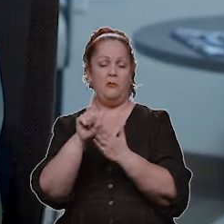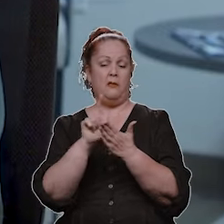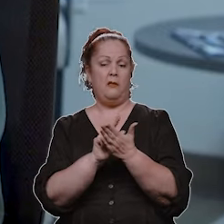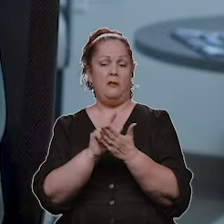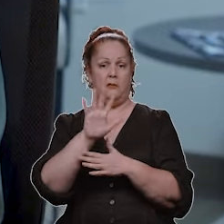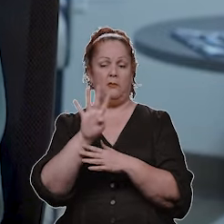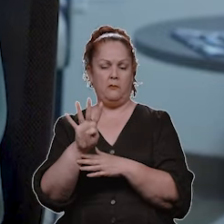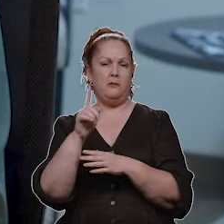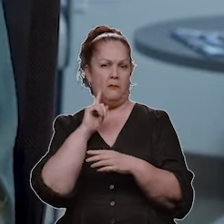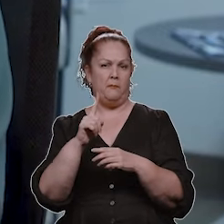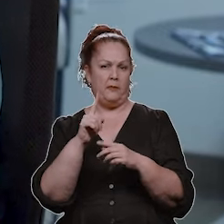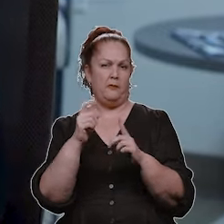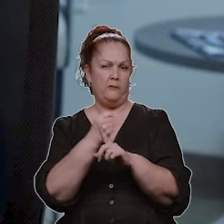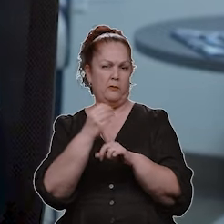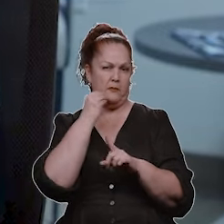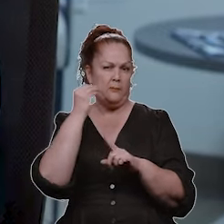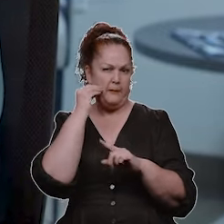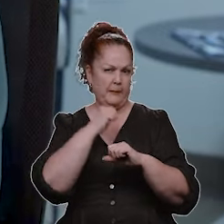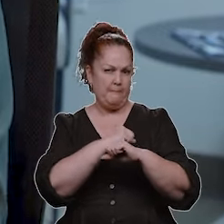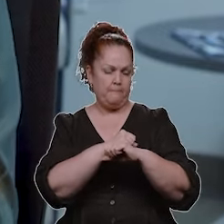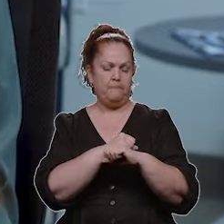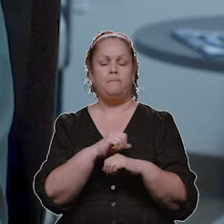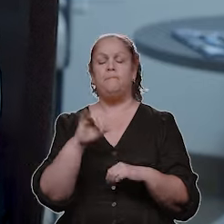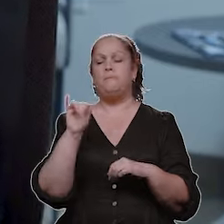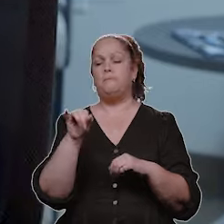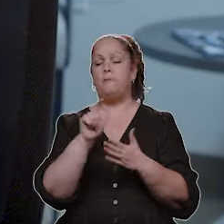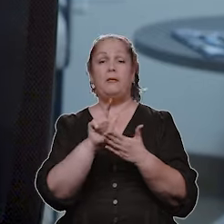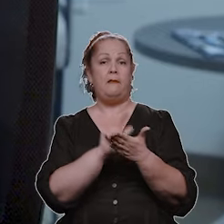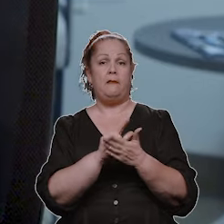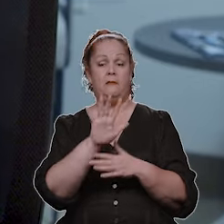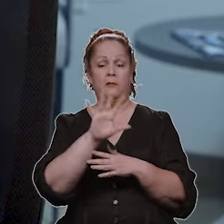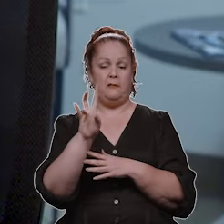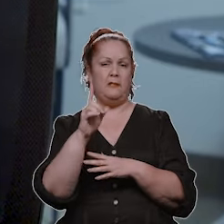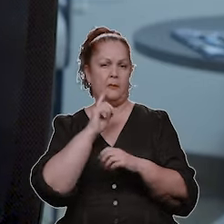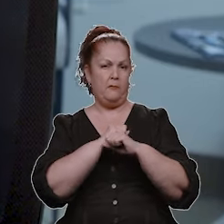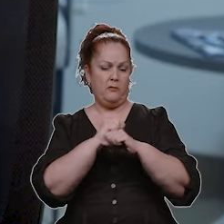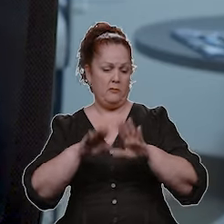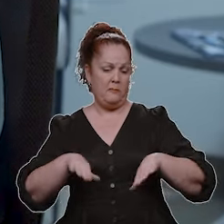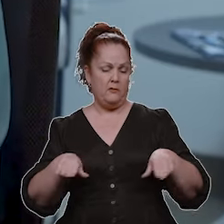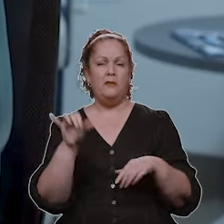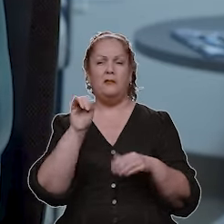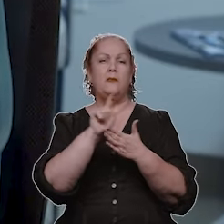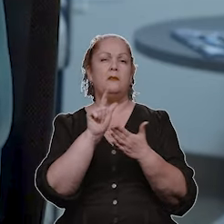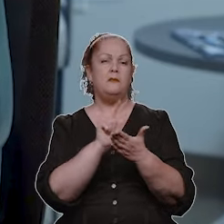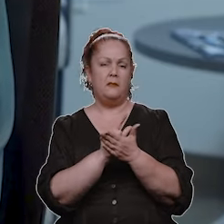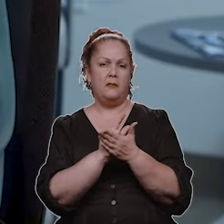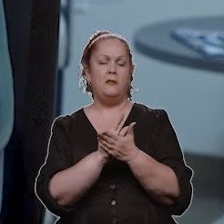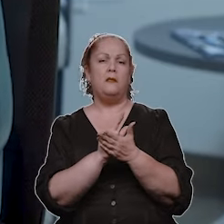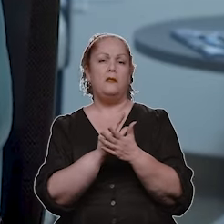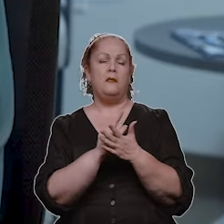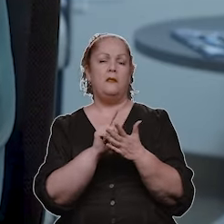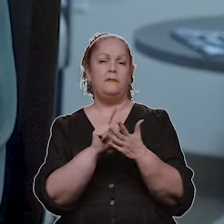54 que es la ley para la prevención de violencia doméstica y la ley 57 que es en protección de menores también son leyes que